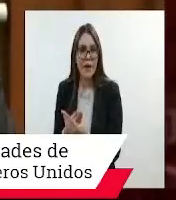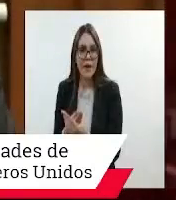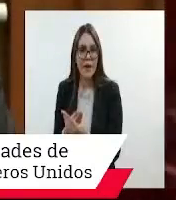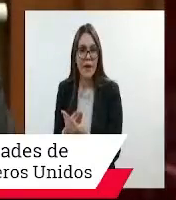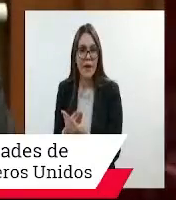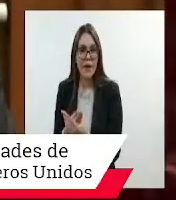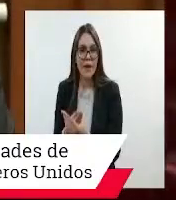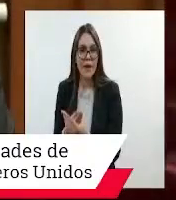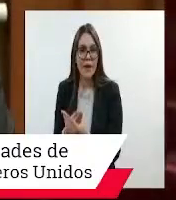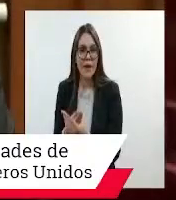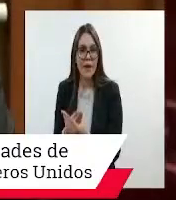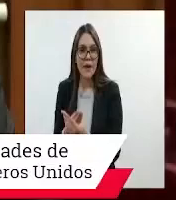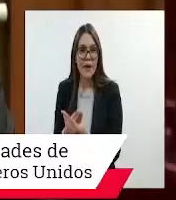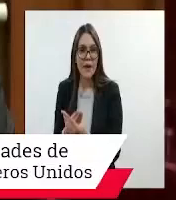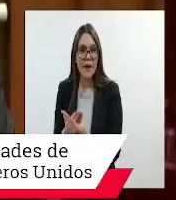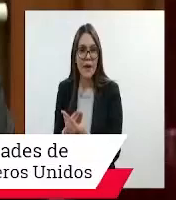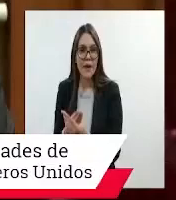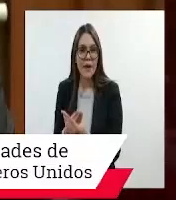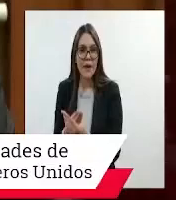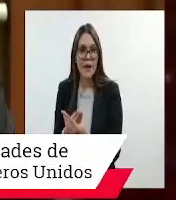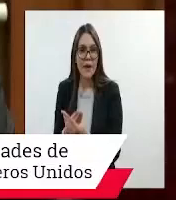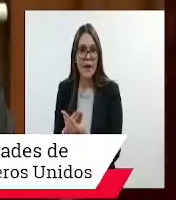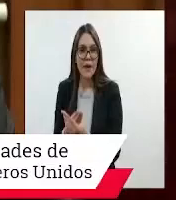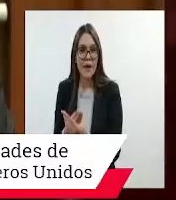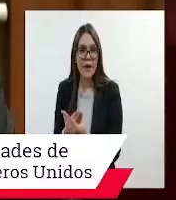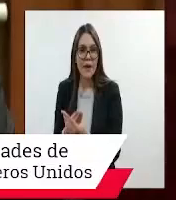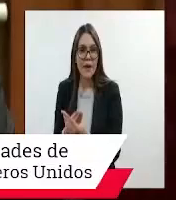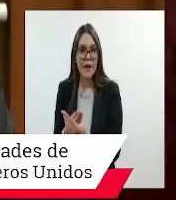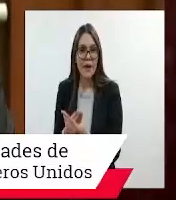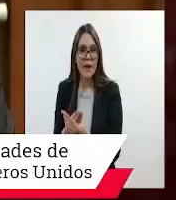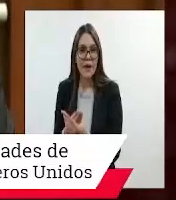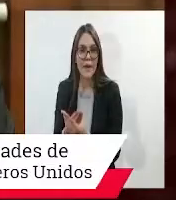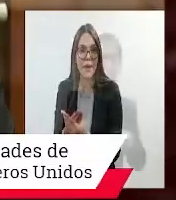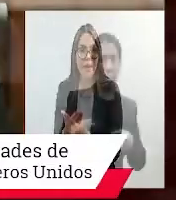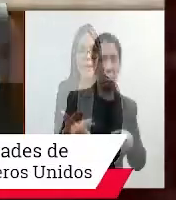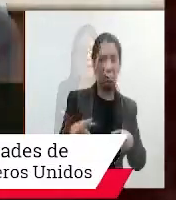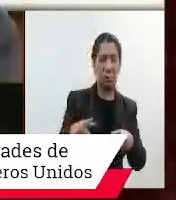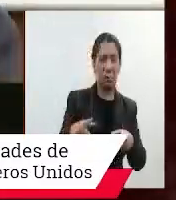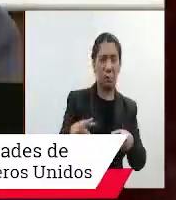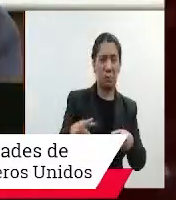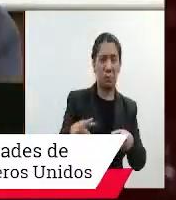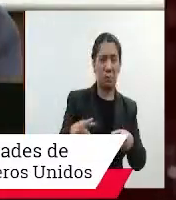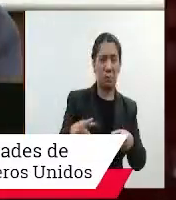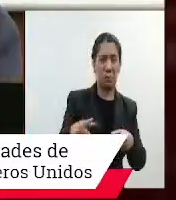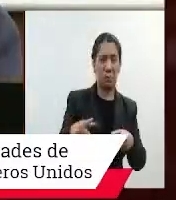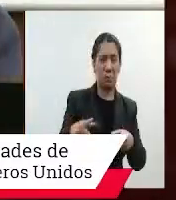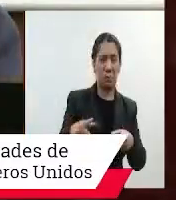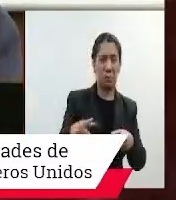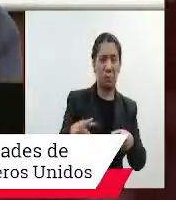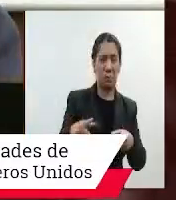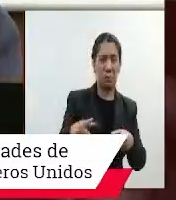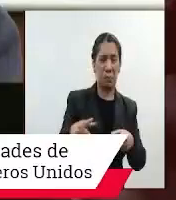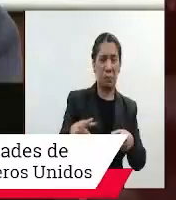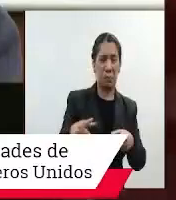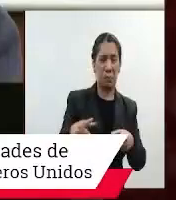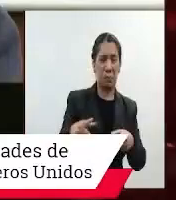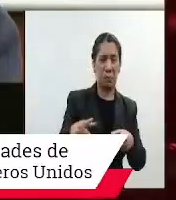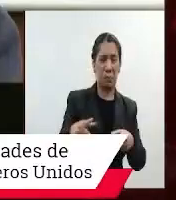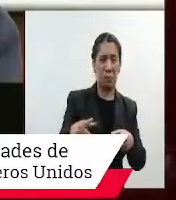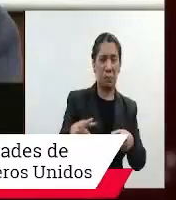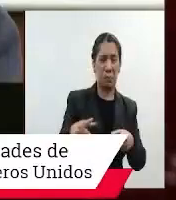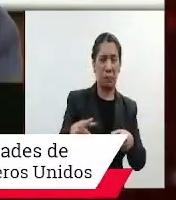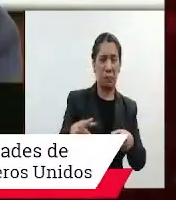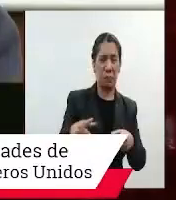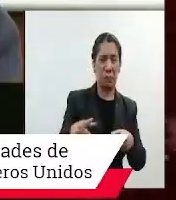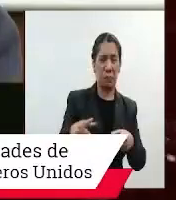2014 en pleno sexenio de Enrique Peña Nieto. Y ya tenemos con nosotros a la autora de este texto, a Nancy Flores,